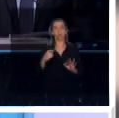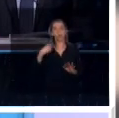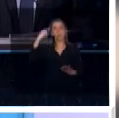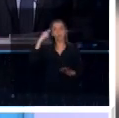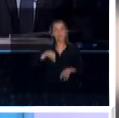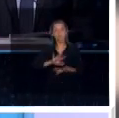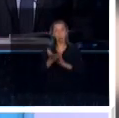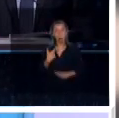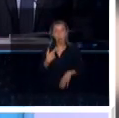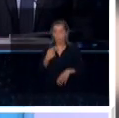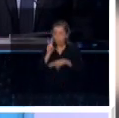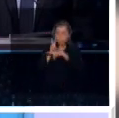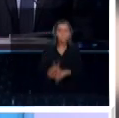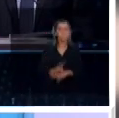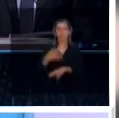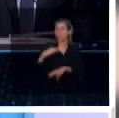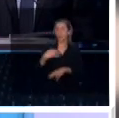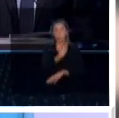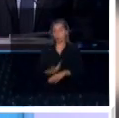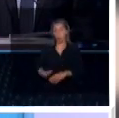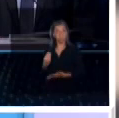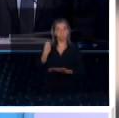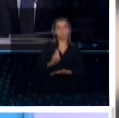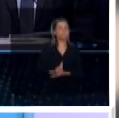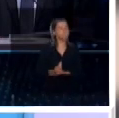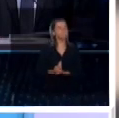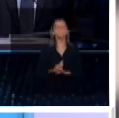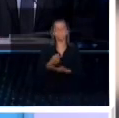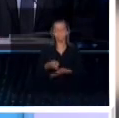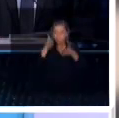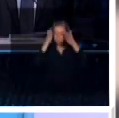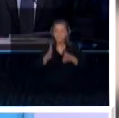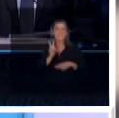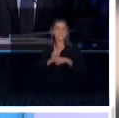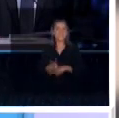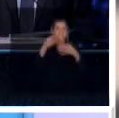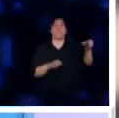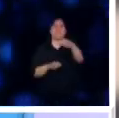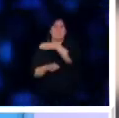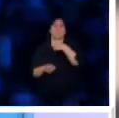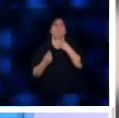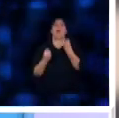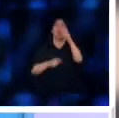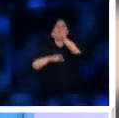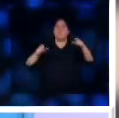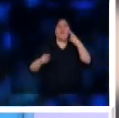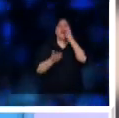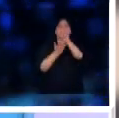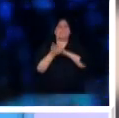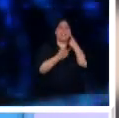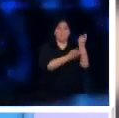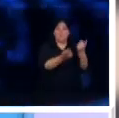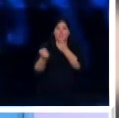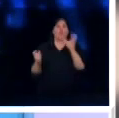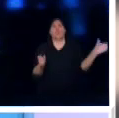Pujaro. Maxi Pujaro está en un espacio en el cual en Santa Fe el Partido Socialista, nosotros participamos y acompañamos,